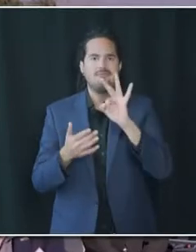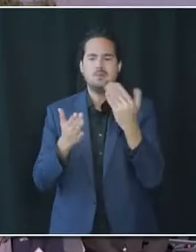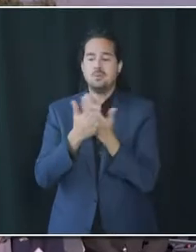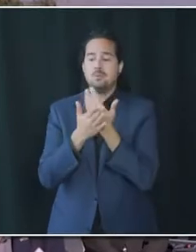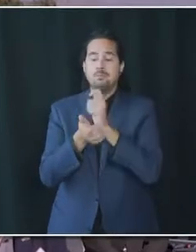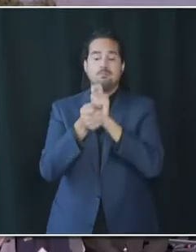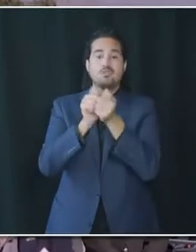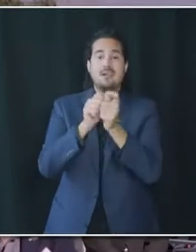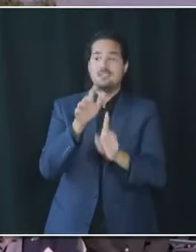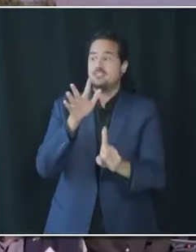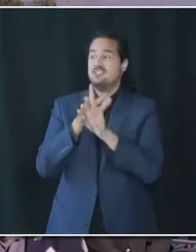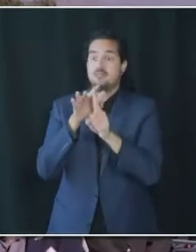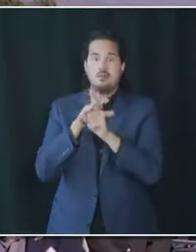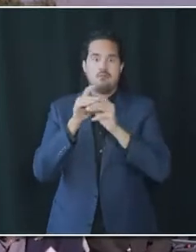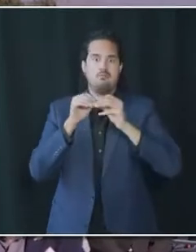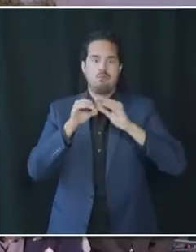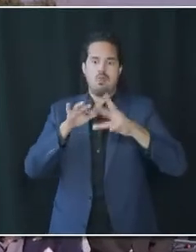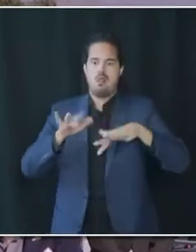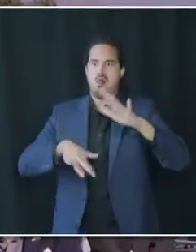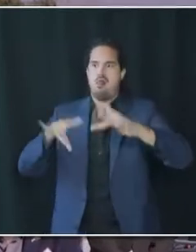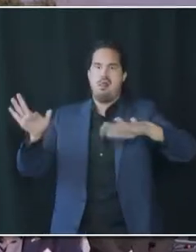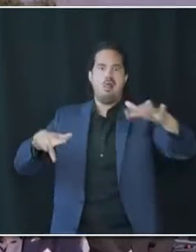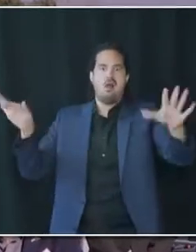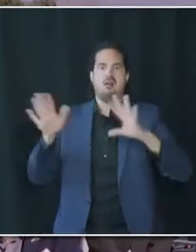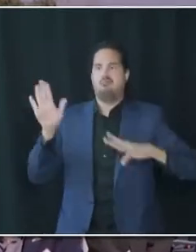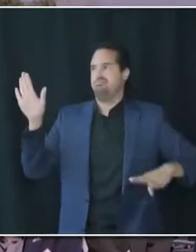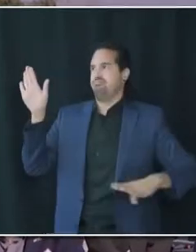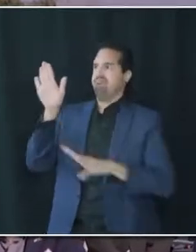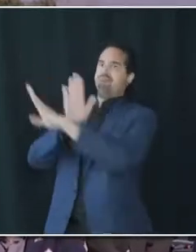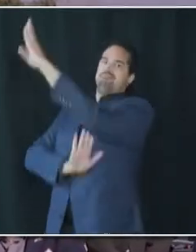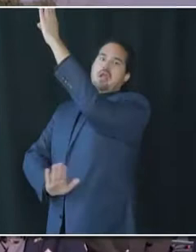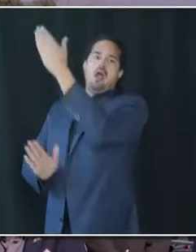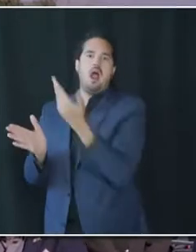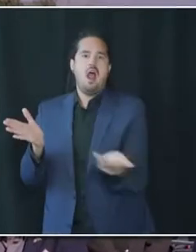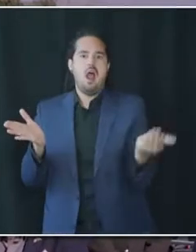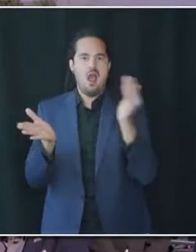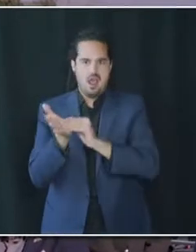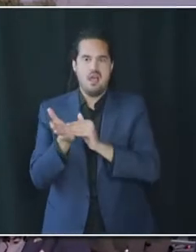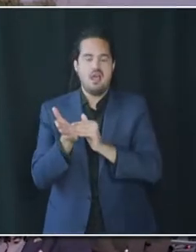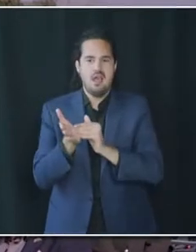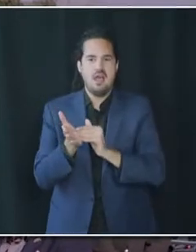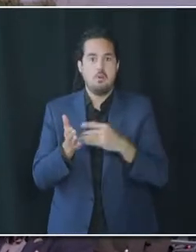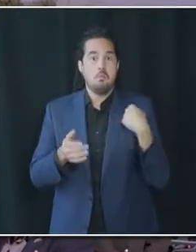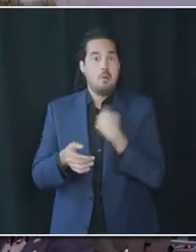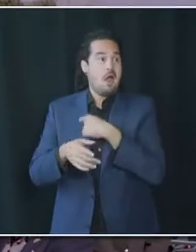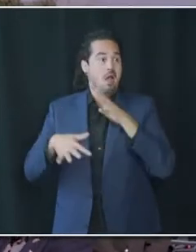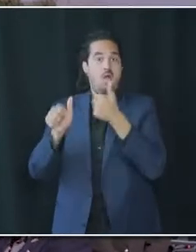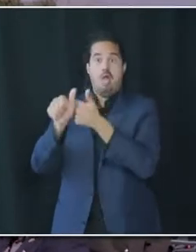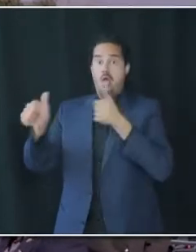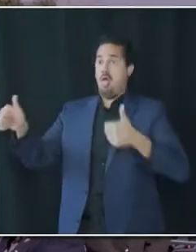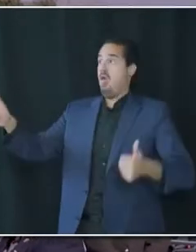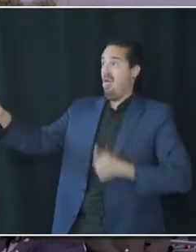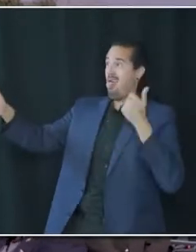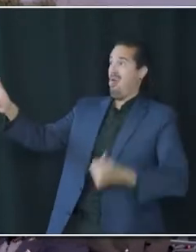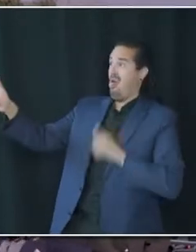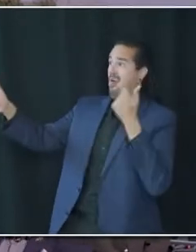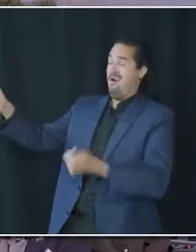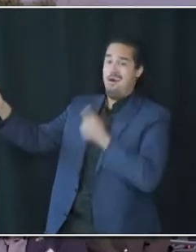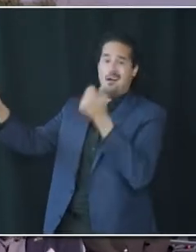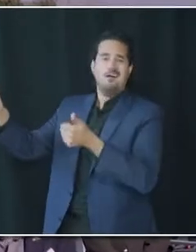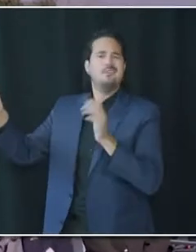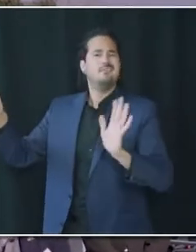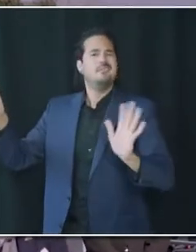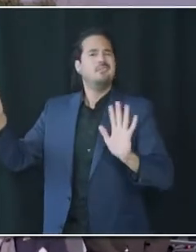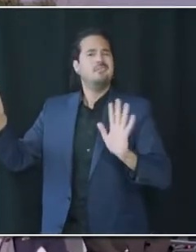muta cambia de forma y puede hacer otras cosas y potencialmente puede ocasionar muchas de las ganancias que hemos logrado